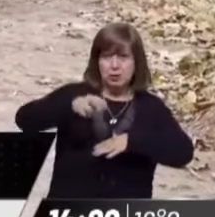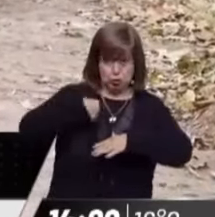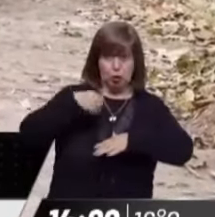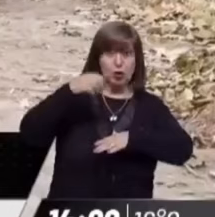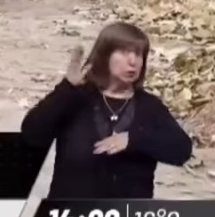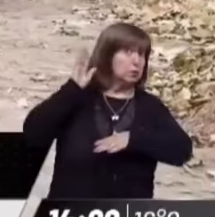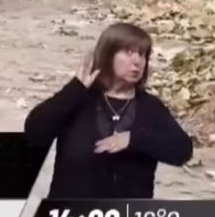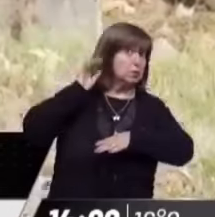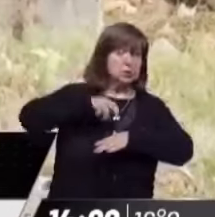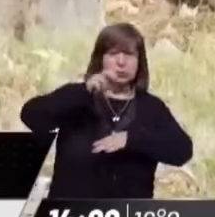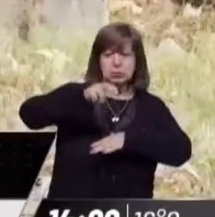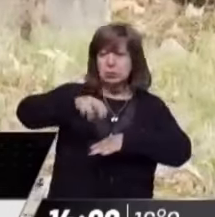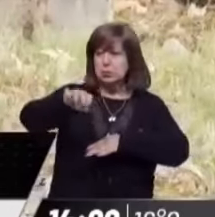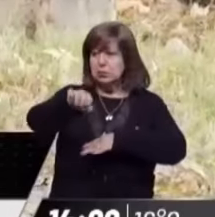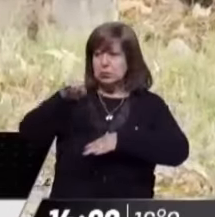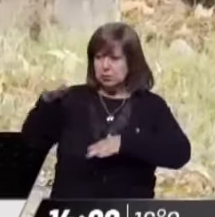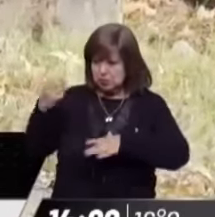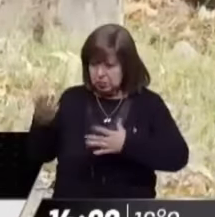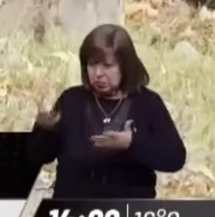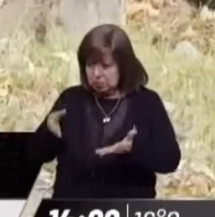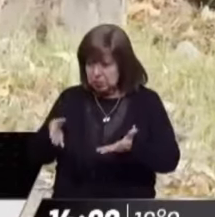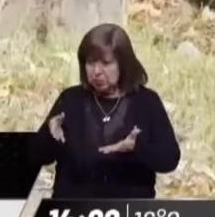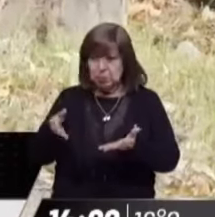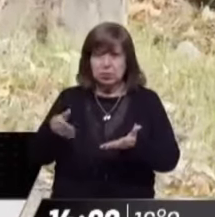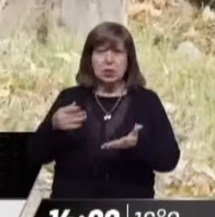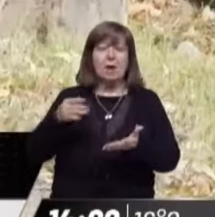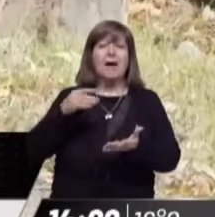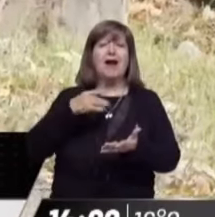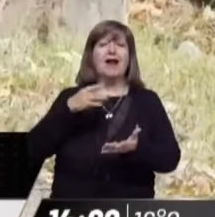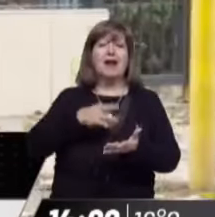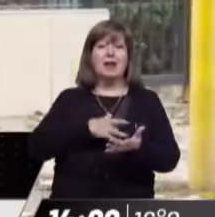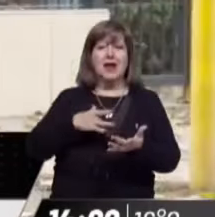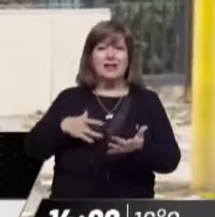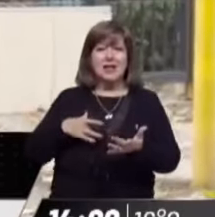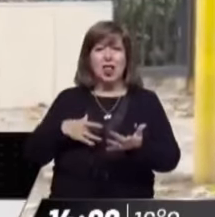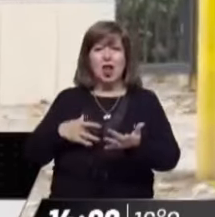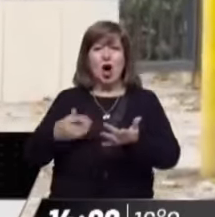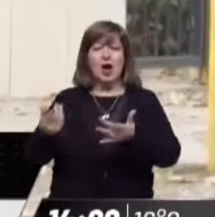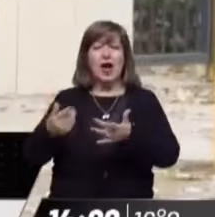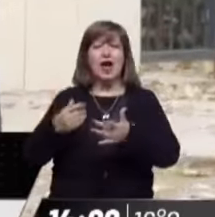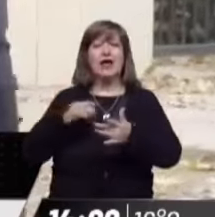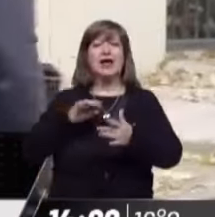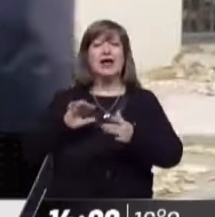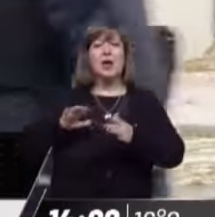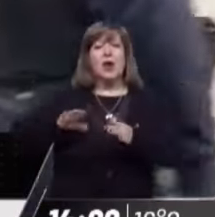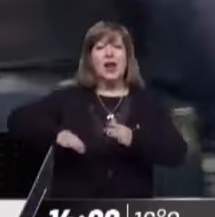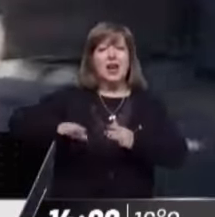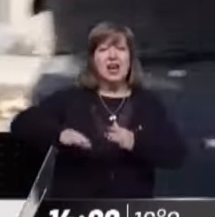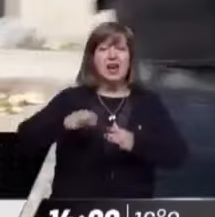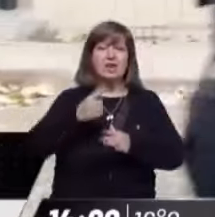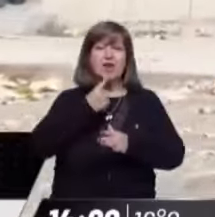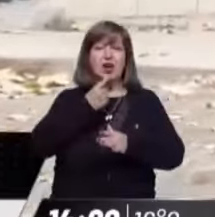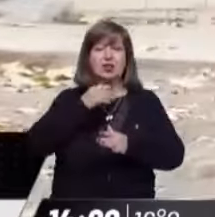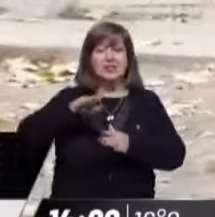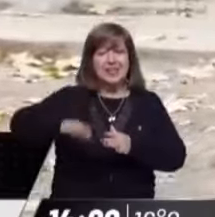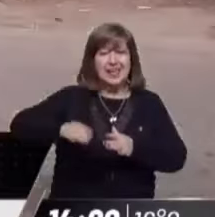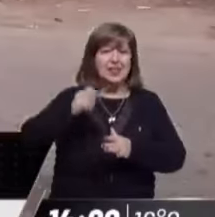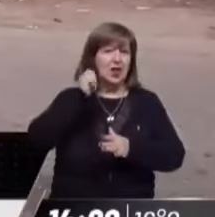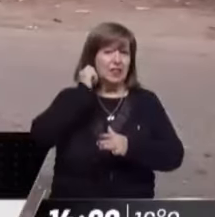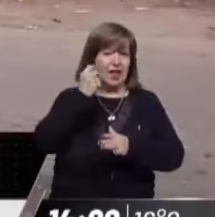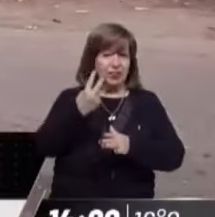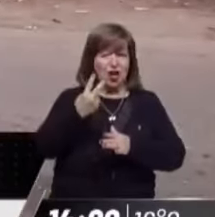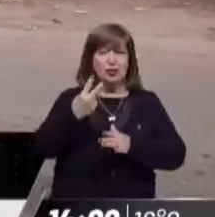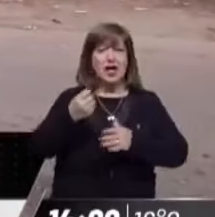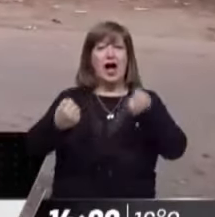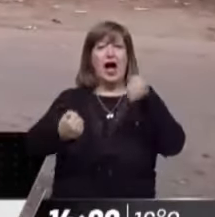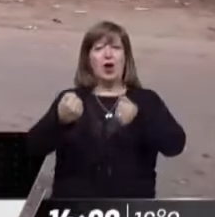y nada estaba la chica y el y el niño estaban debajo del auto así que bueno los vecinos como pudieron yo ya cuando yo ya llego ya